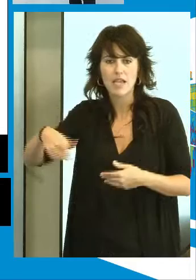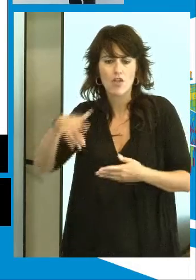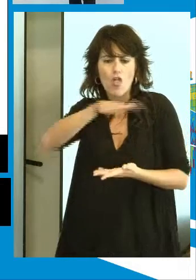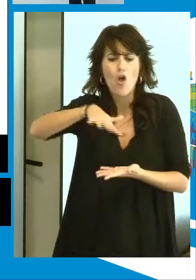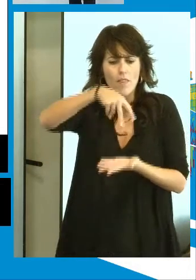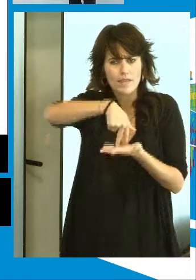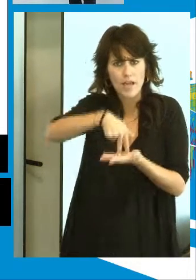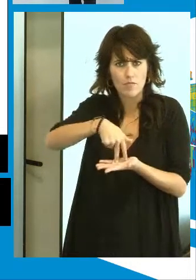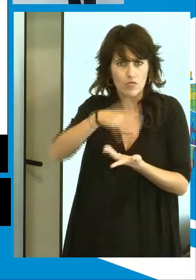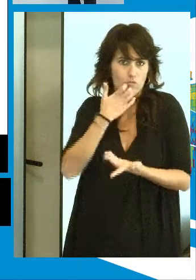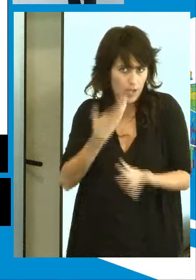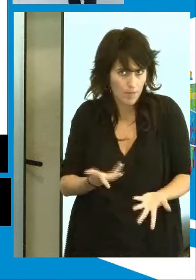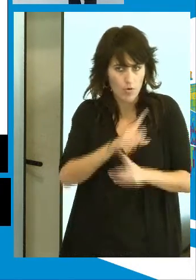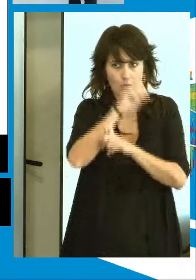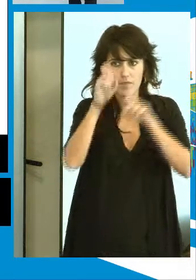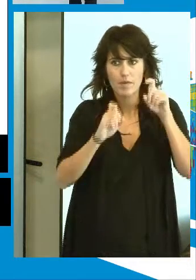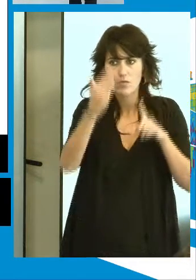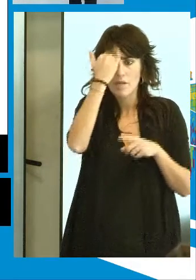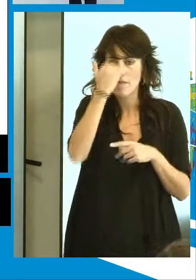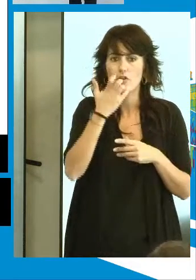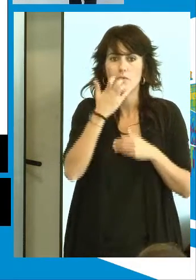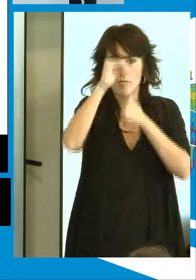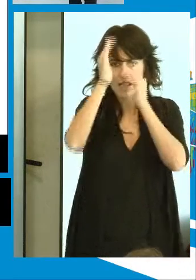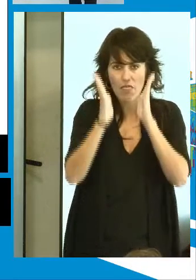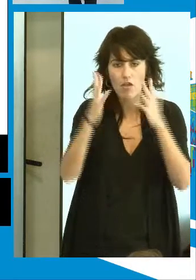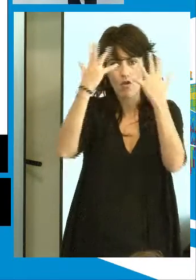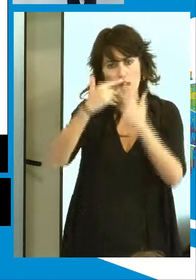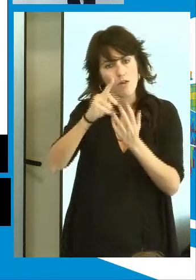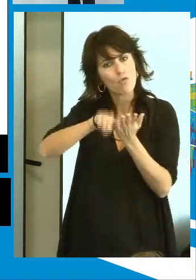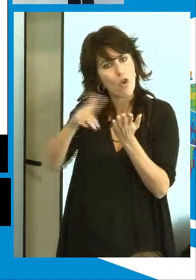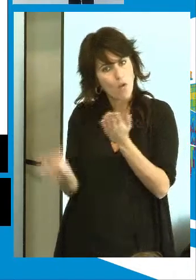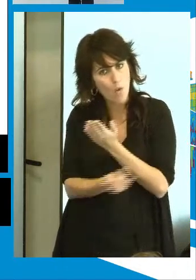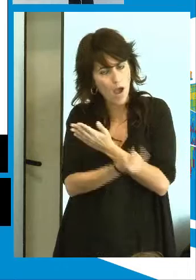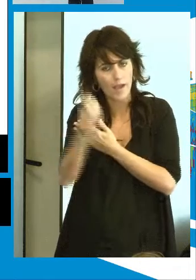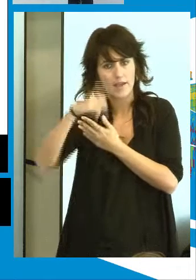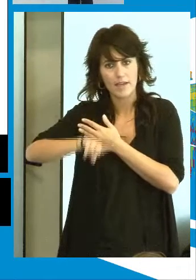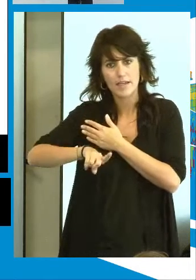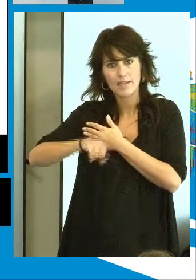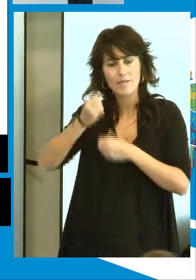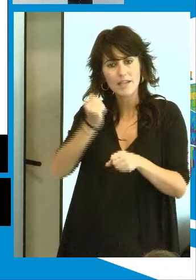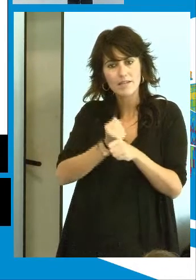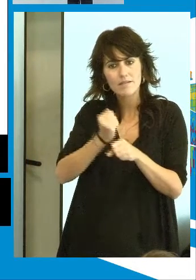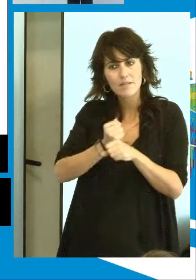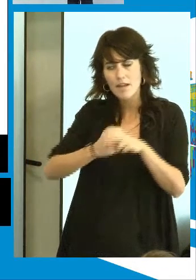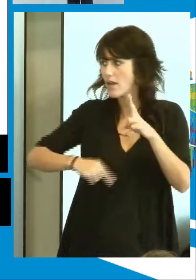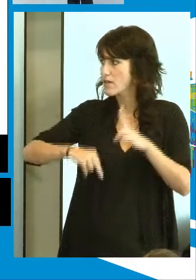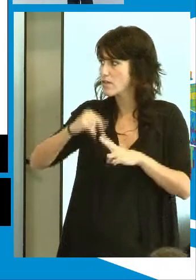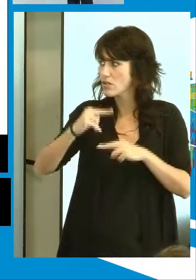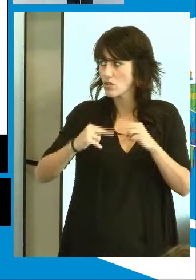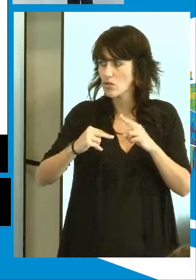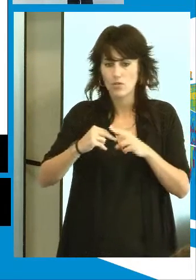estamos. Sobre memoria, atención y cálculo, lenguaje y luego tarea visioconstructiva, que puede ser,